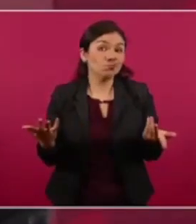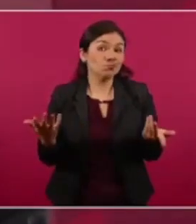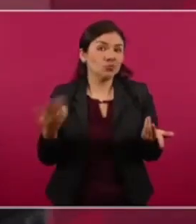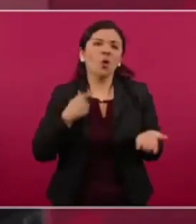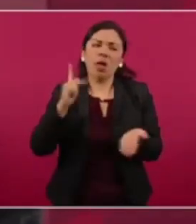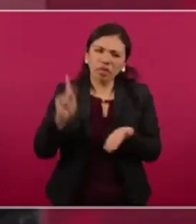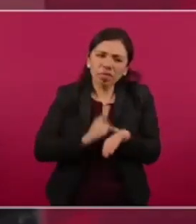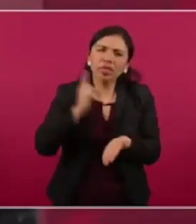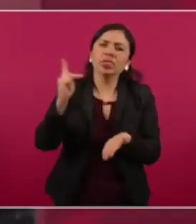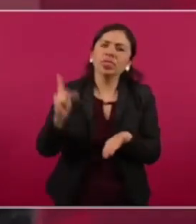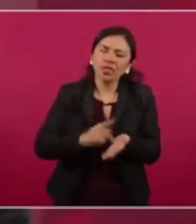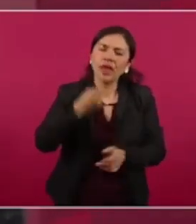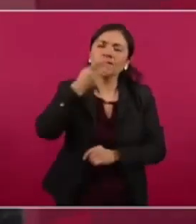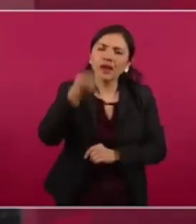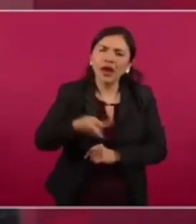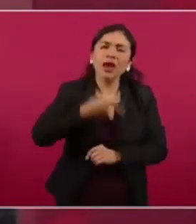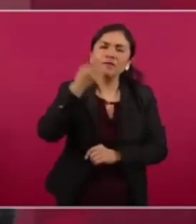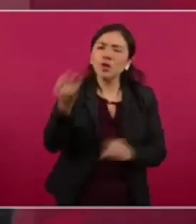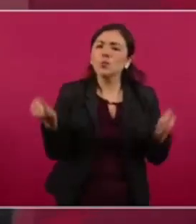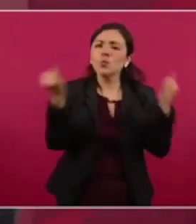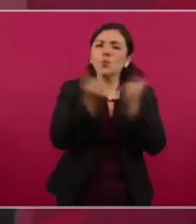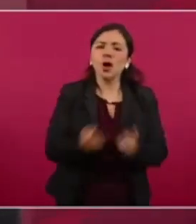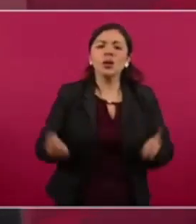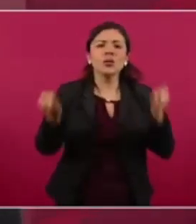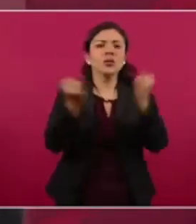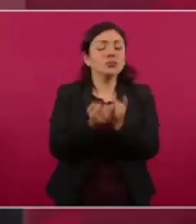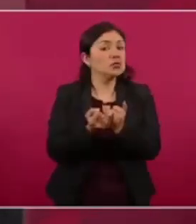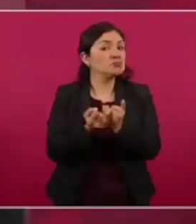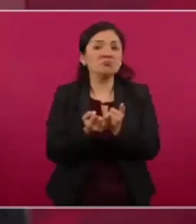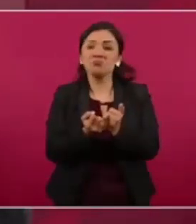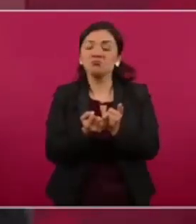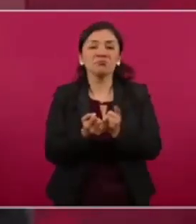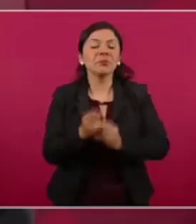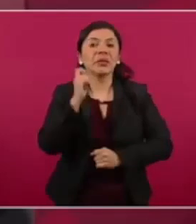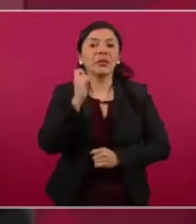repito y repito, no se puede poner